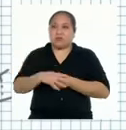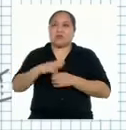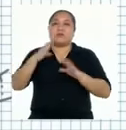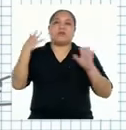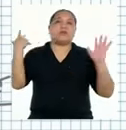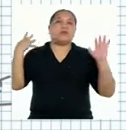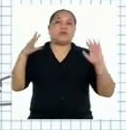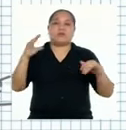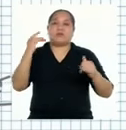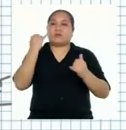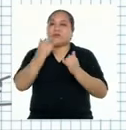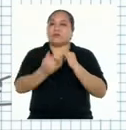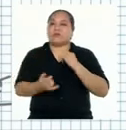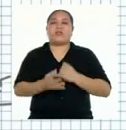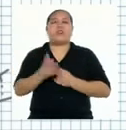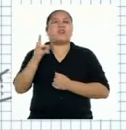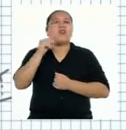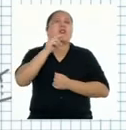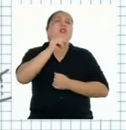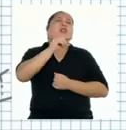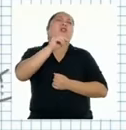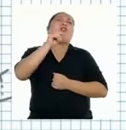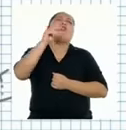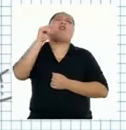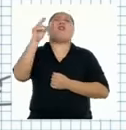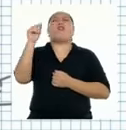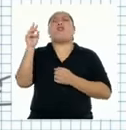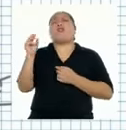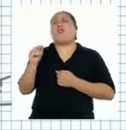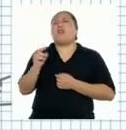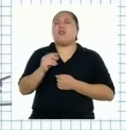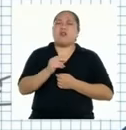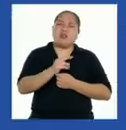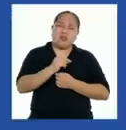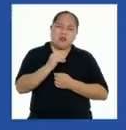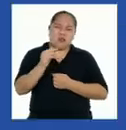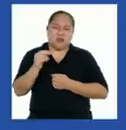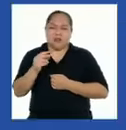cerrado. ¡No!